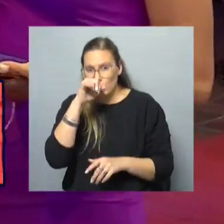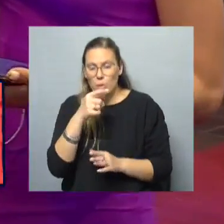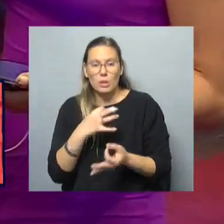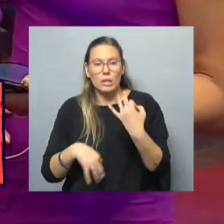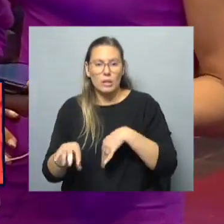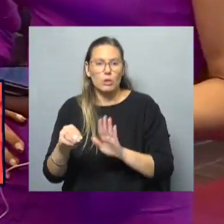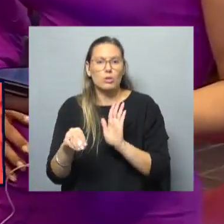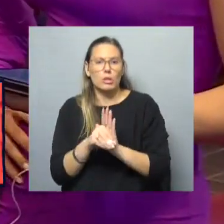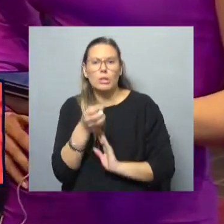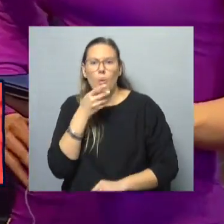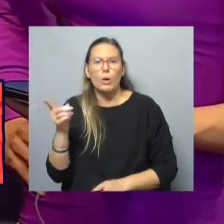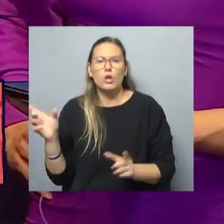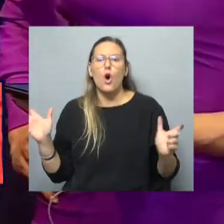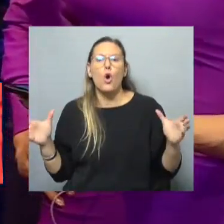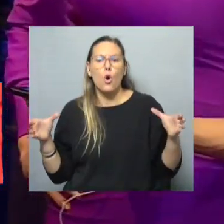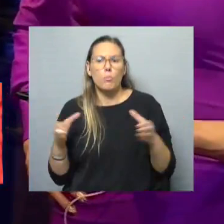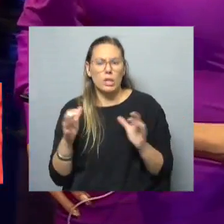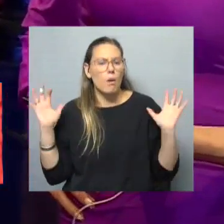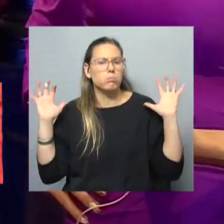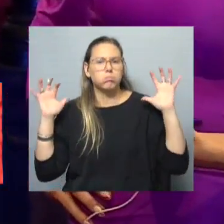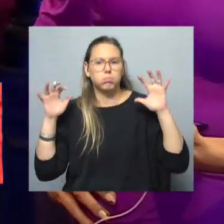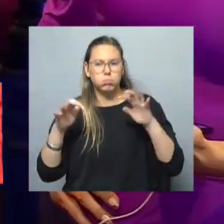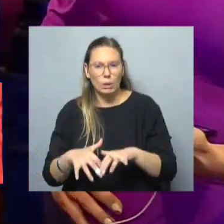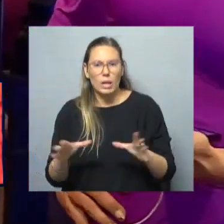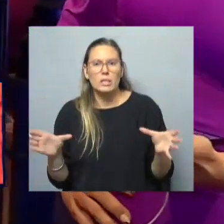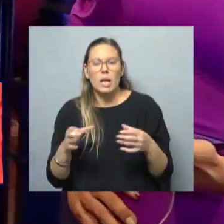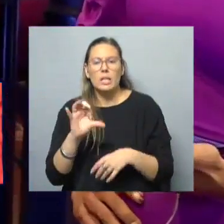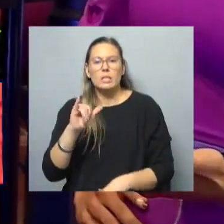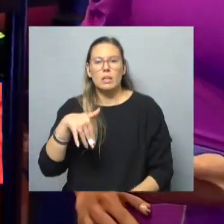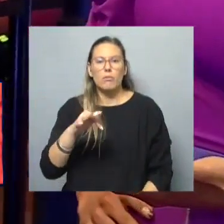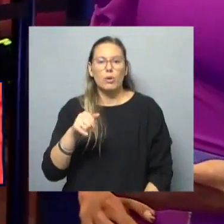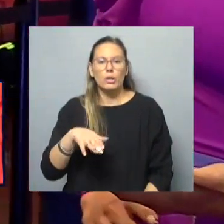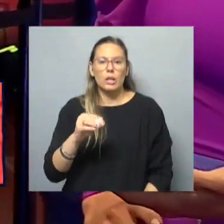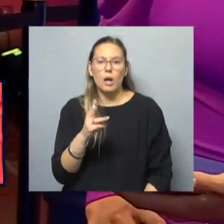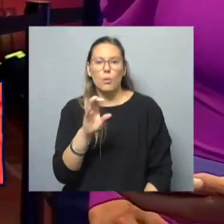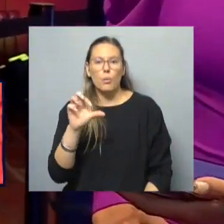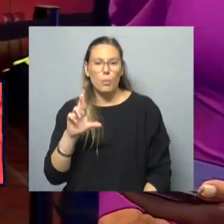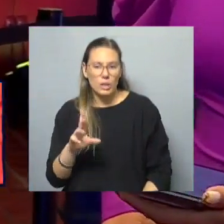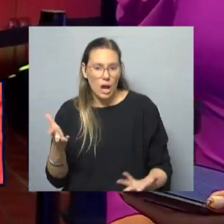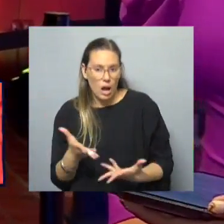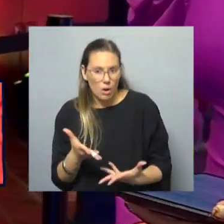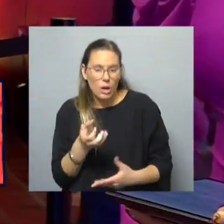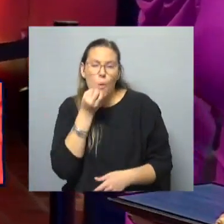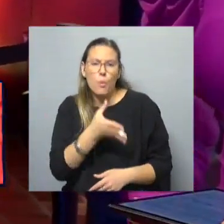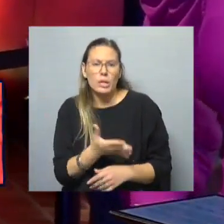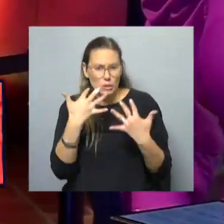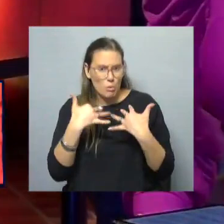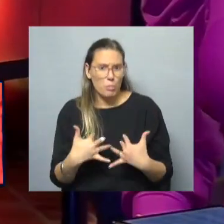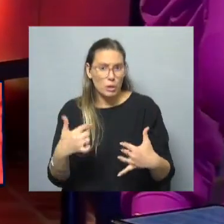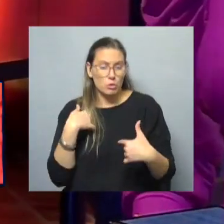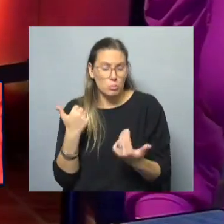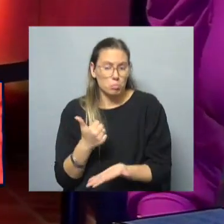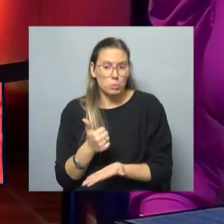está buenísimo que venga toda la comunidad y es la Sinfónica Queer lo que viene después además. Entonces va a estar buenísimo el espectáculo. Nosotros vamos a estar